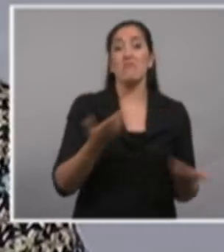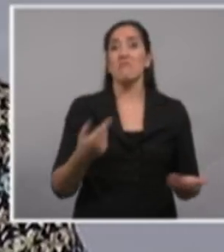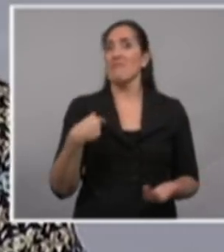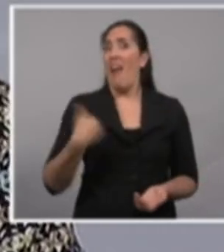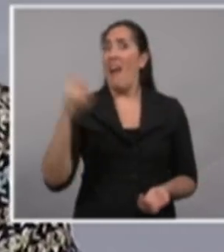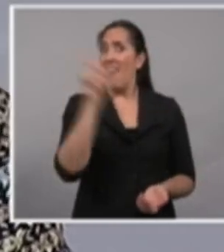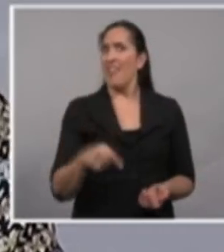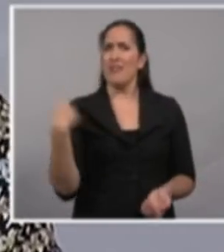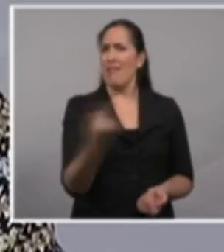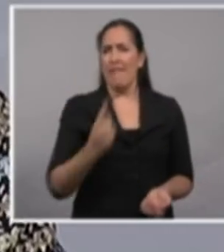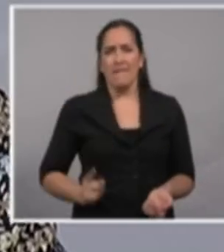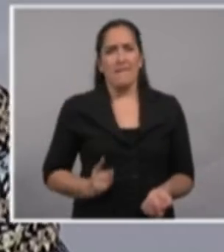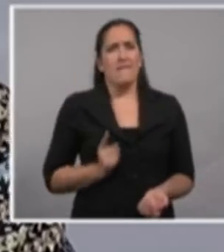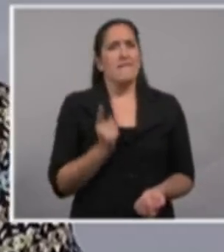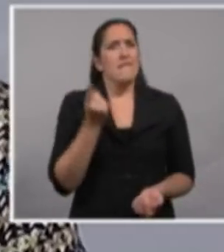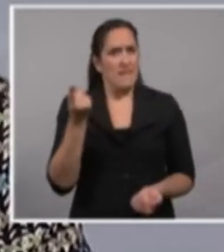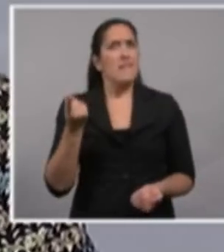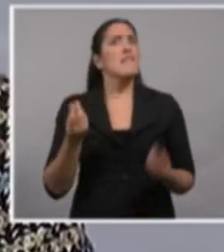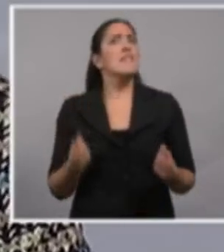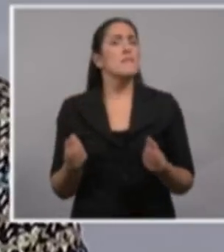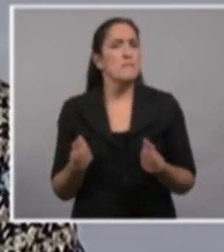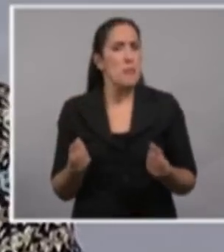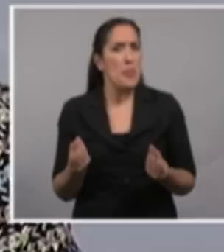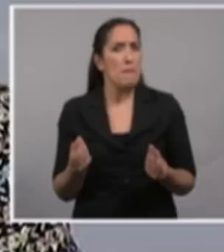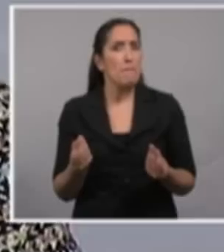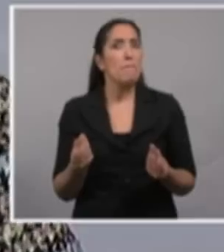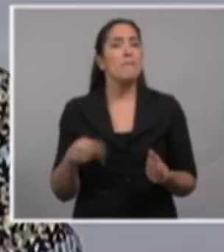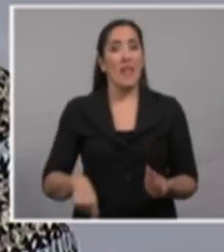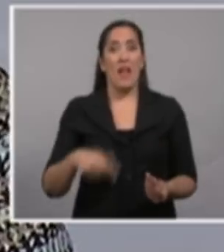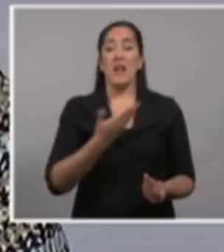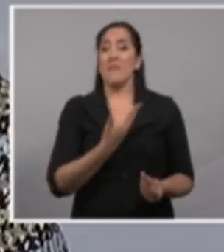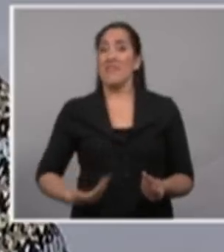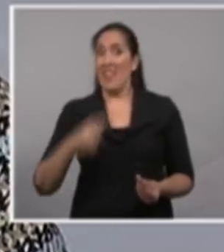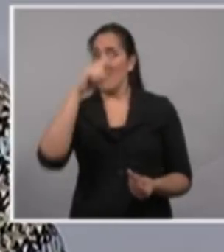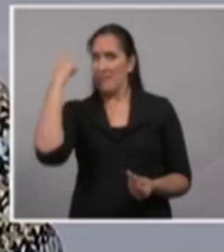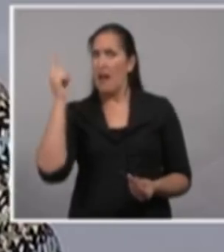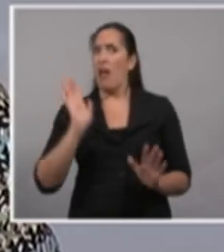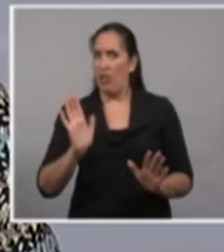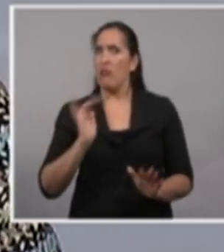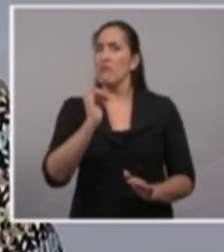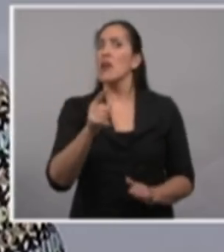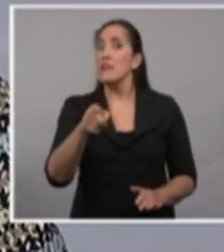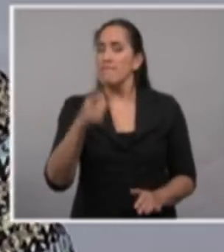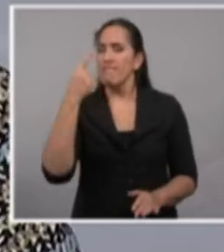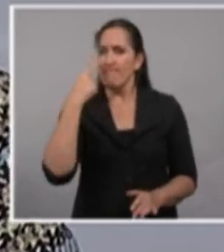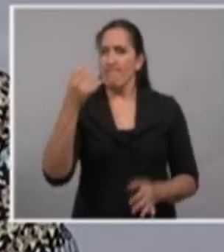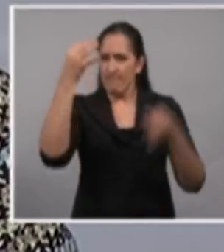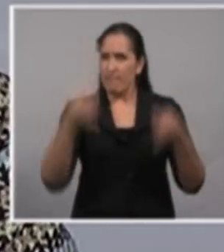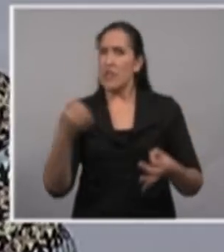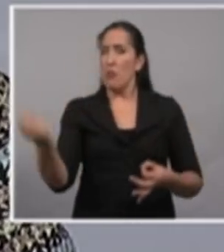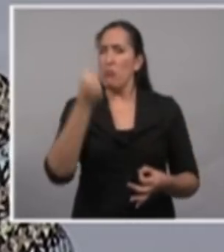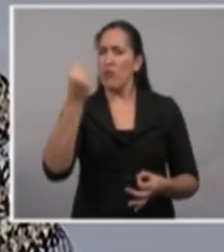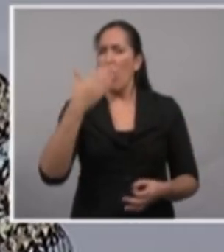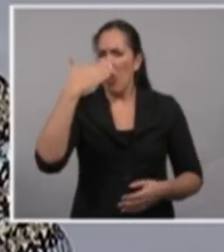los argentinos, es que hoy el Estado, porque esto es lo importante, después voy a hablar